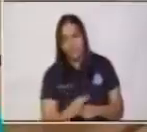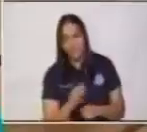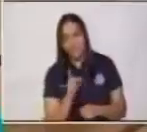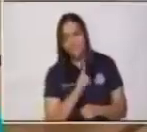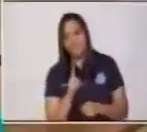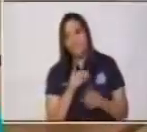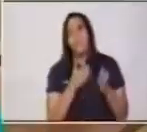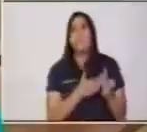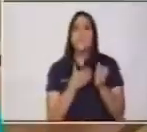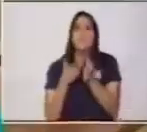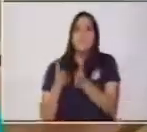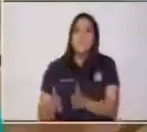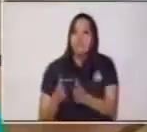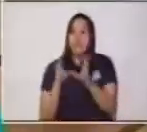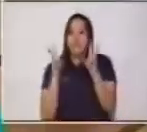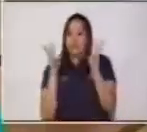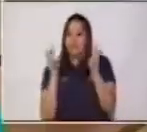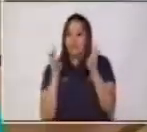Ahora pasemos al siguiente.